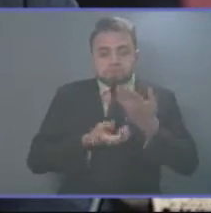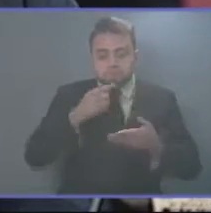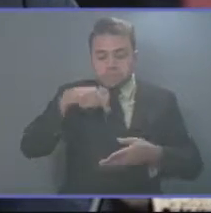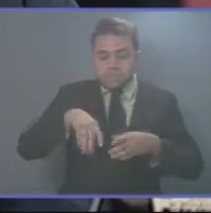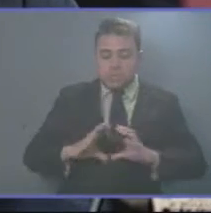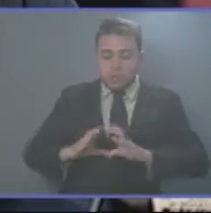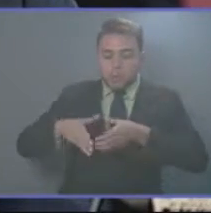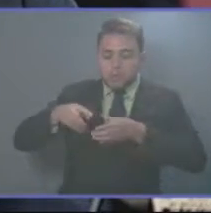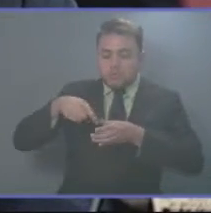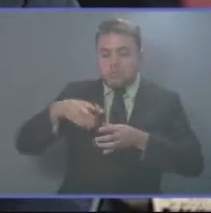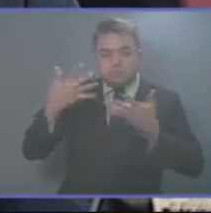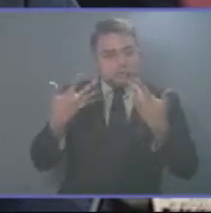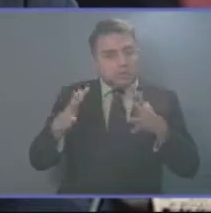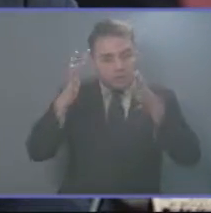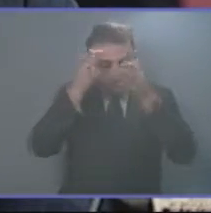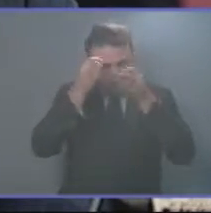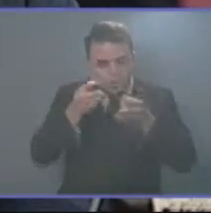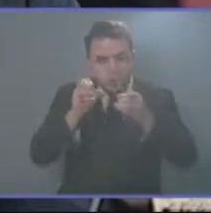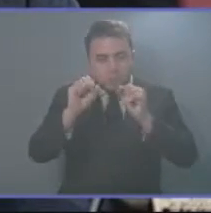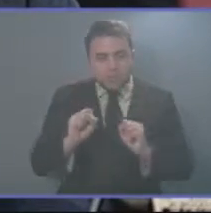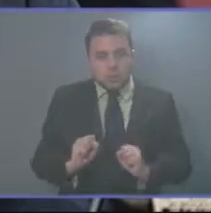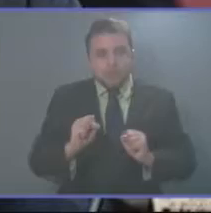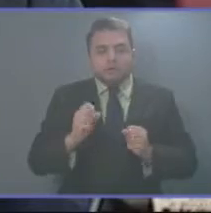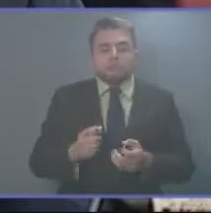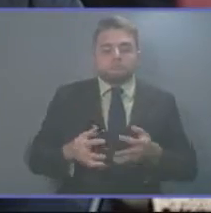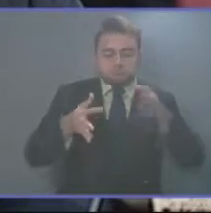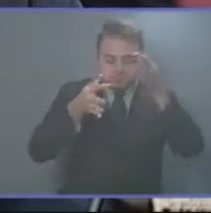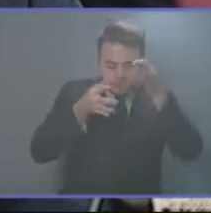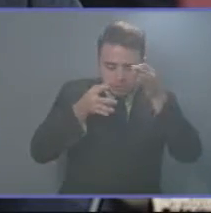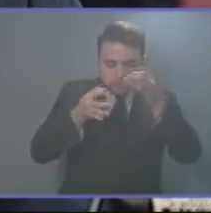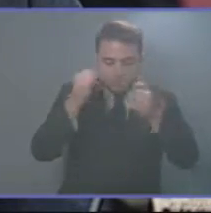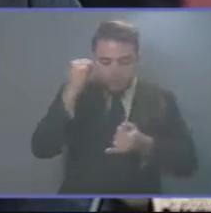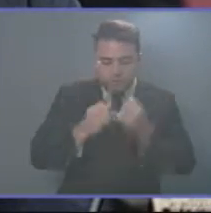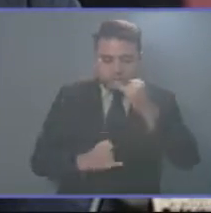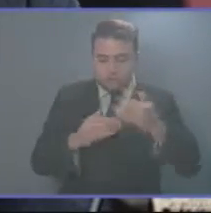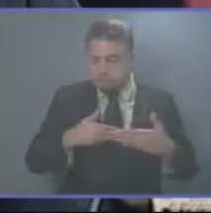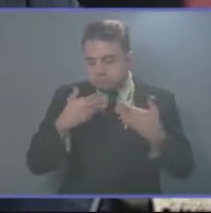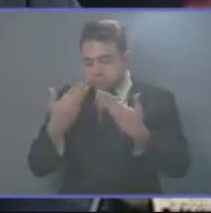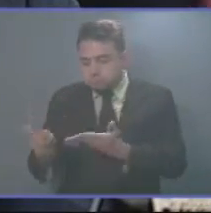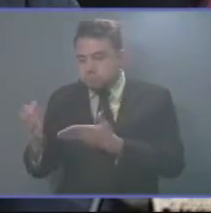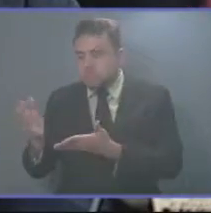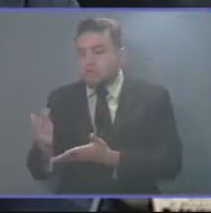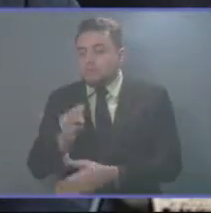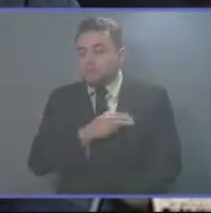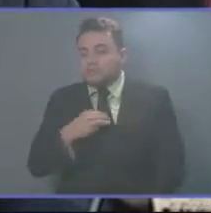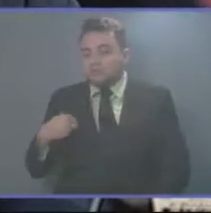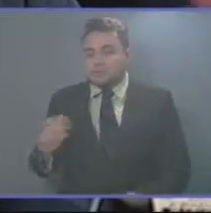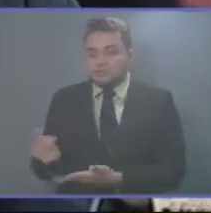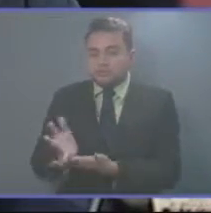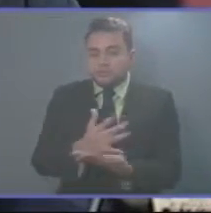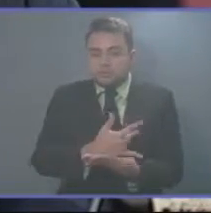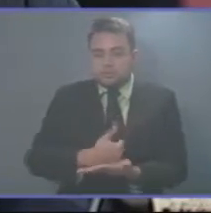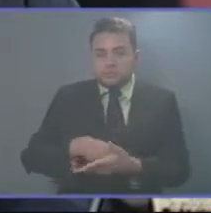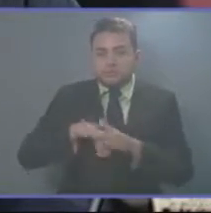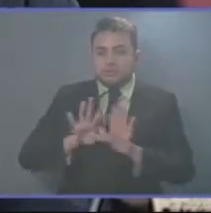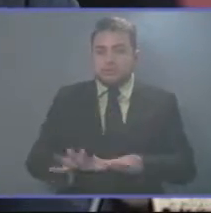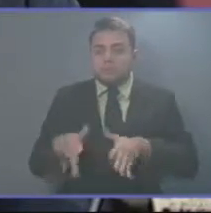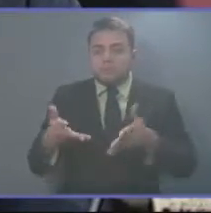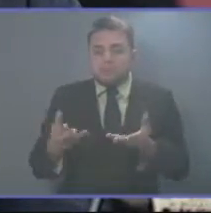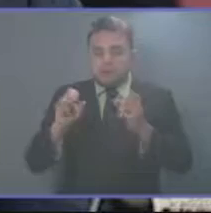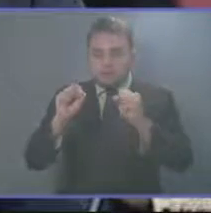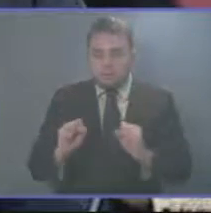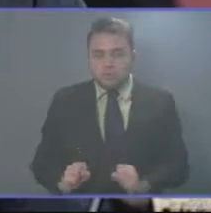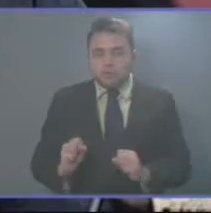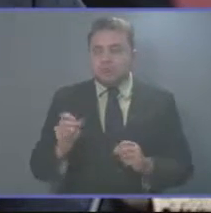dictamen recomendable al Ministerio de Hacienda, en el sentido que realice las gestiones necesarias para que se incorporen al